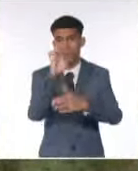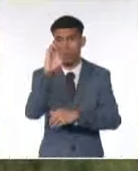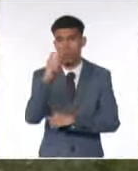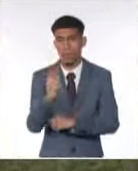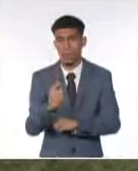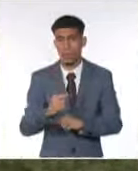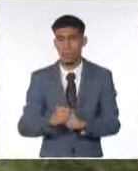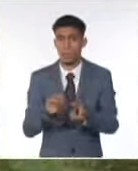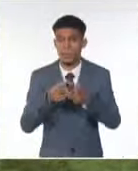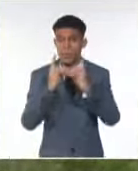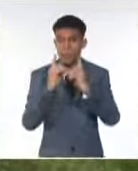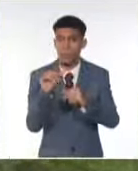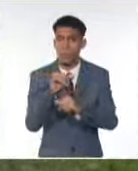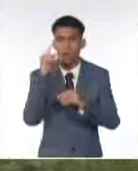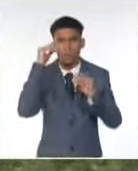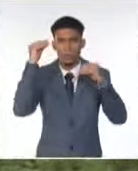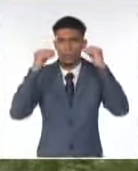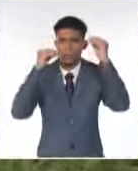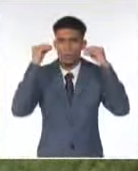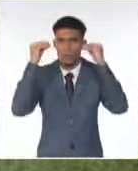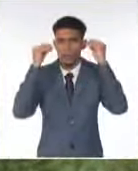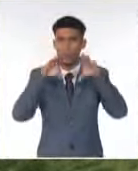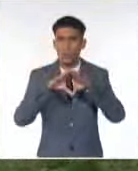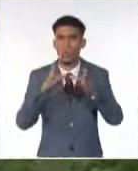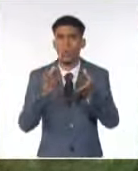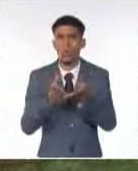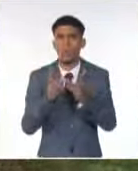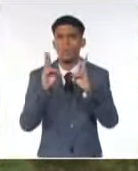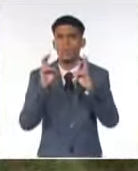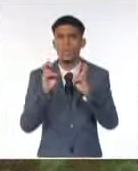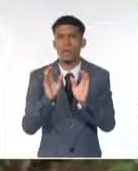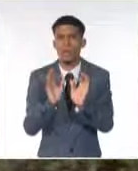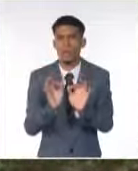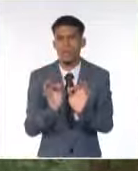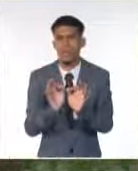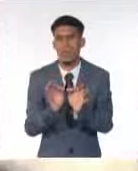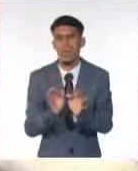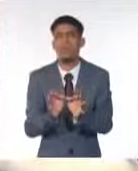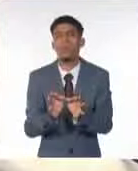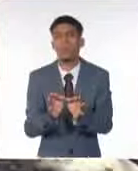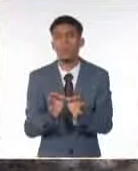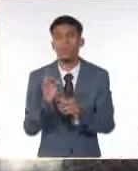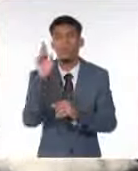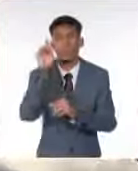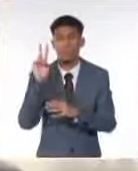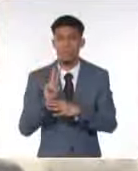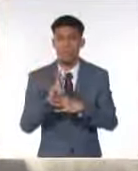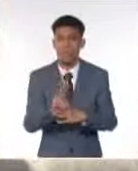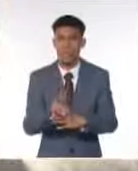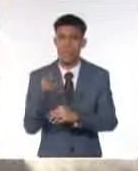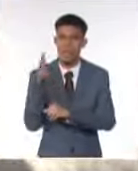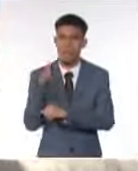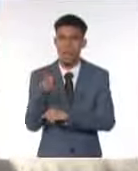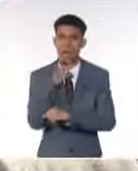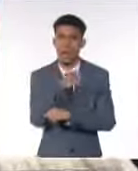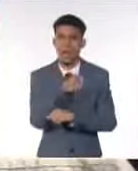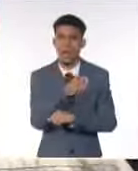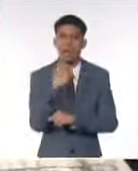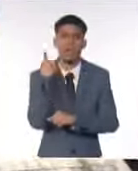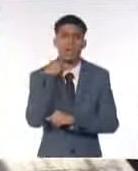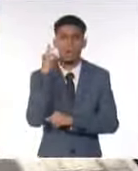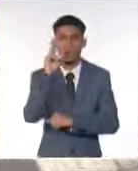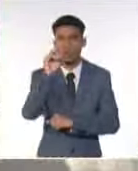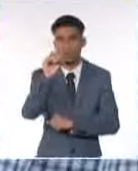En las reuniones también se analizó el tratamiento dado a los señalamientos e indicaciones emanados de las visitas realizadas durante